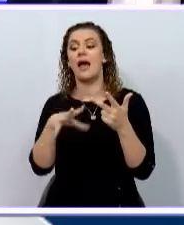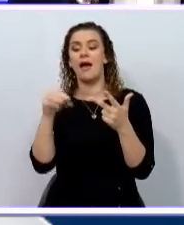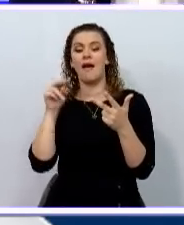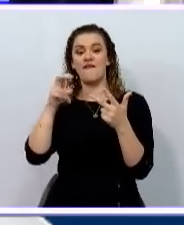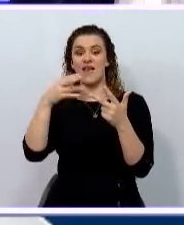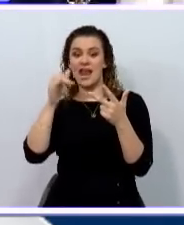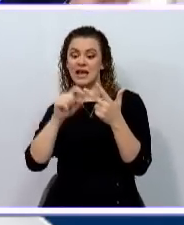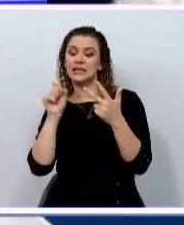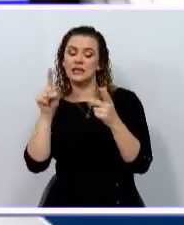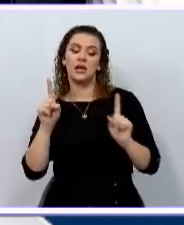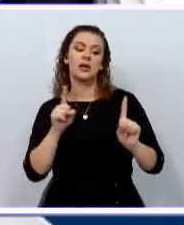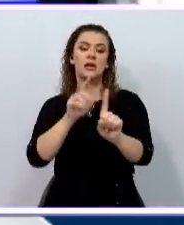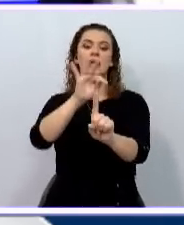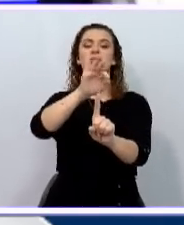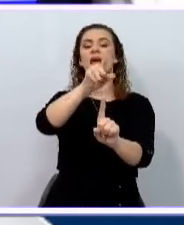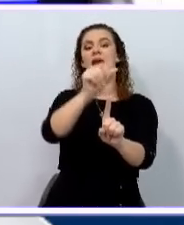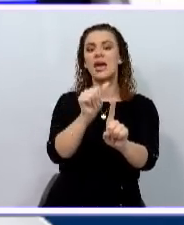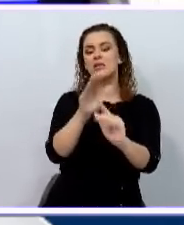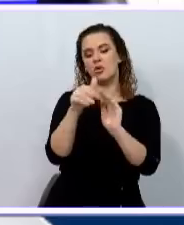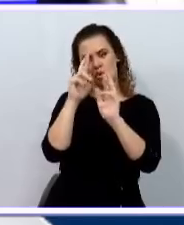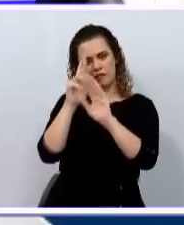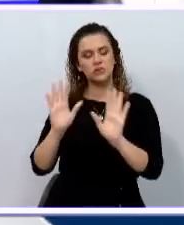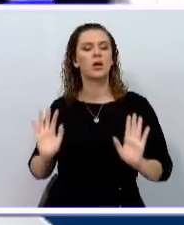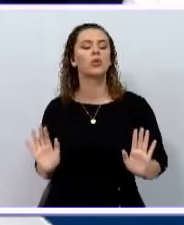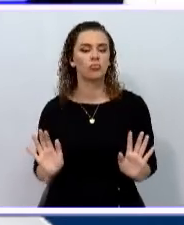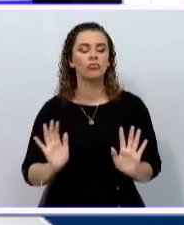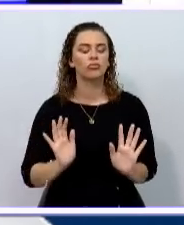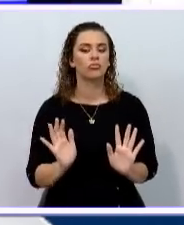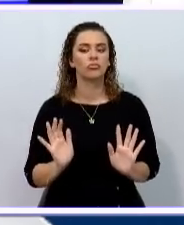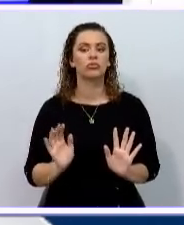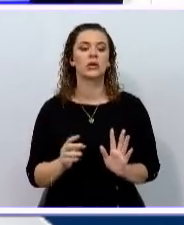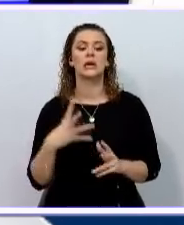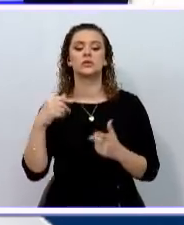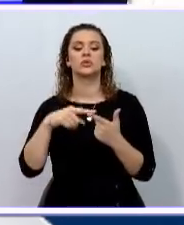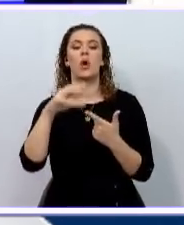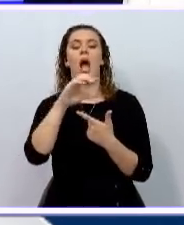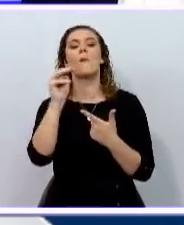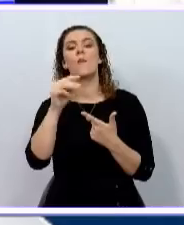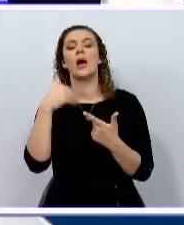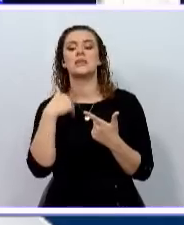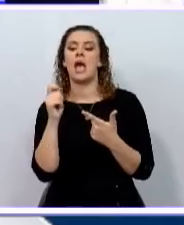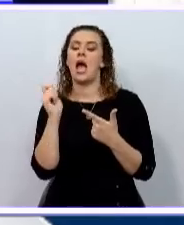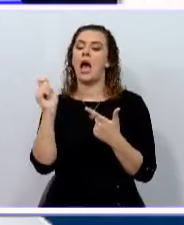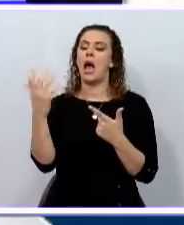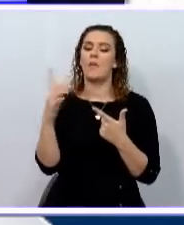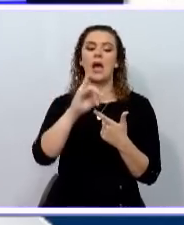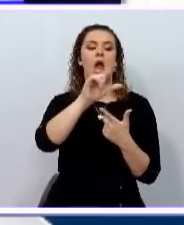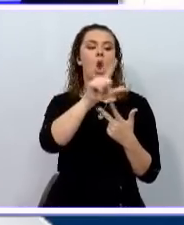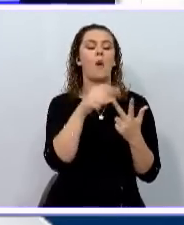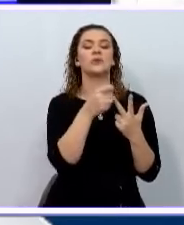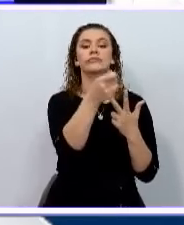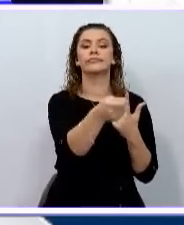Venegas al delantero Y puso en el Tejeda o sea Venegas Tejeda con todo respeto sacó a Carlos Martínez porque tenía amarilla y puso ya López